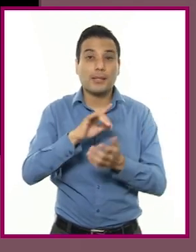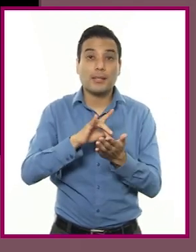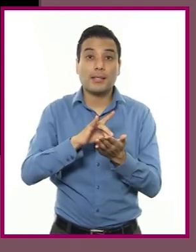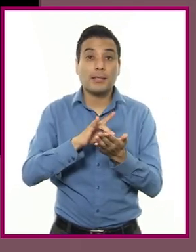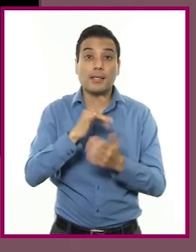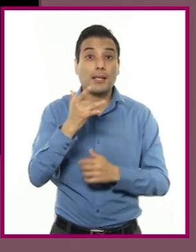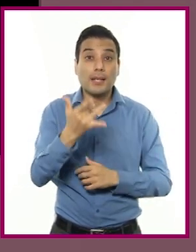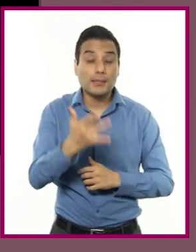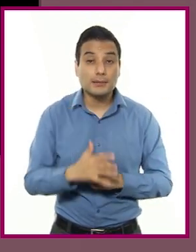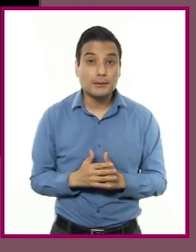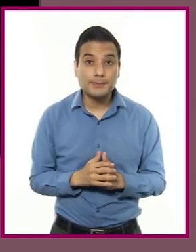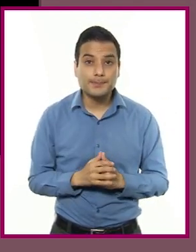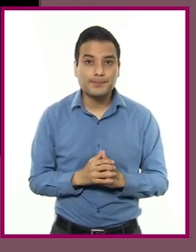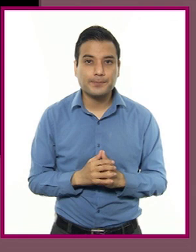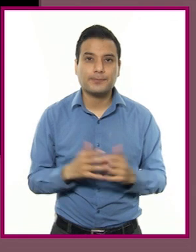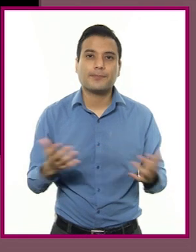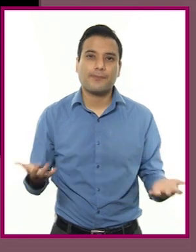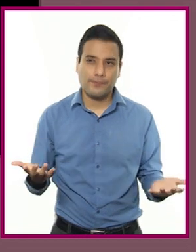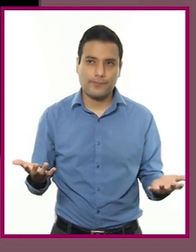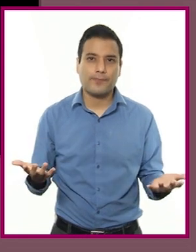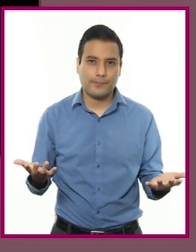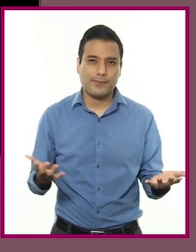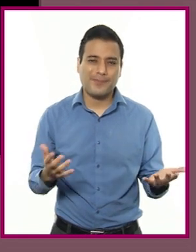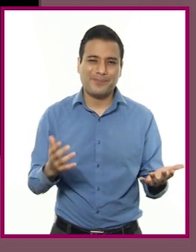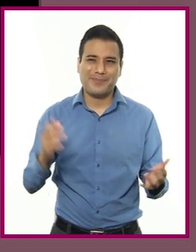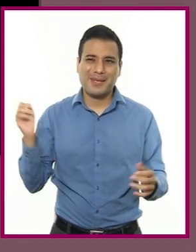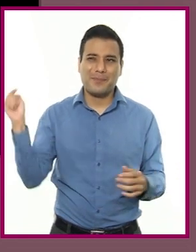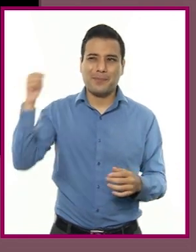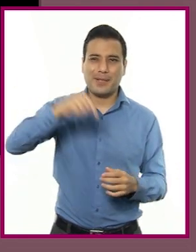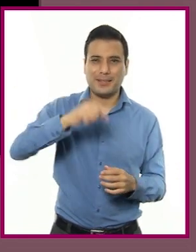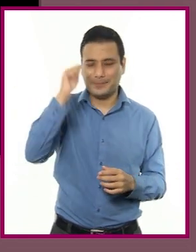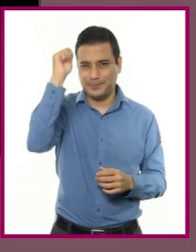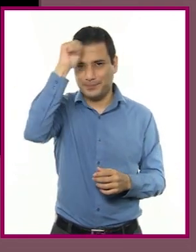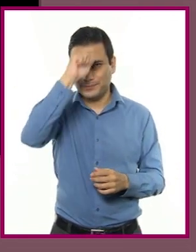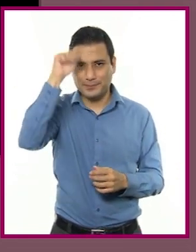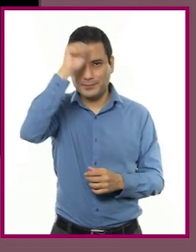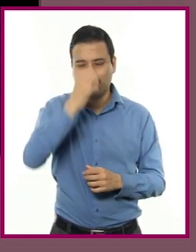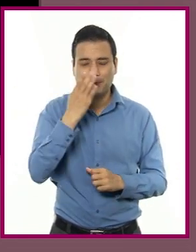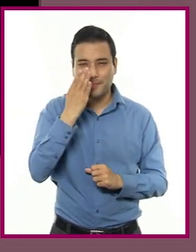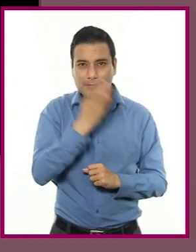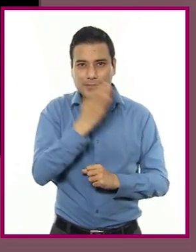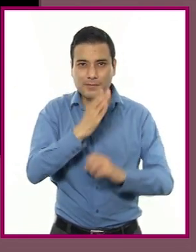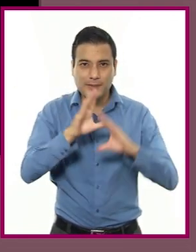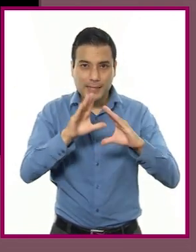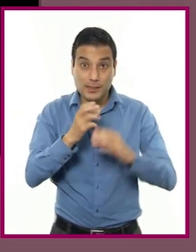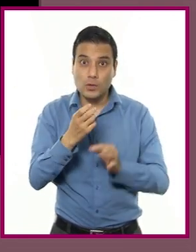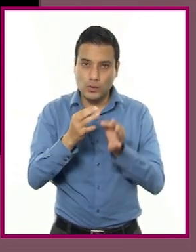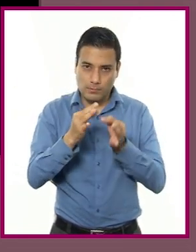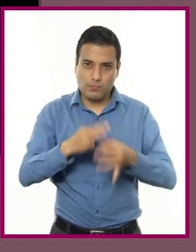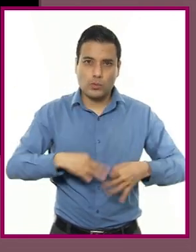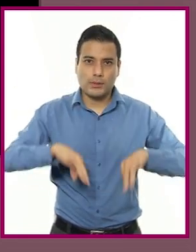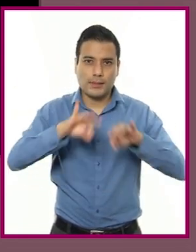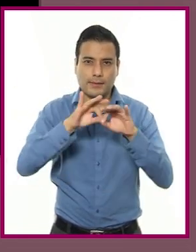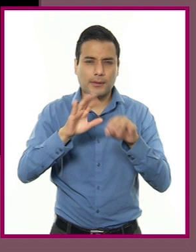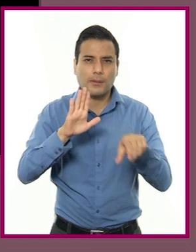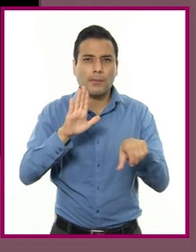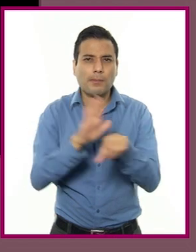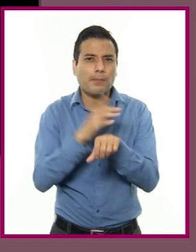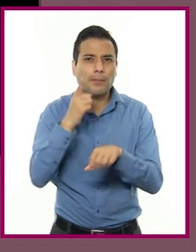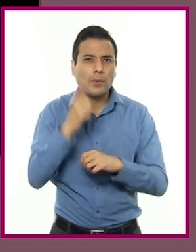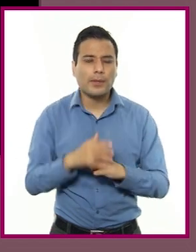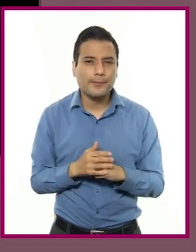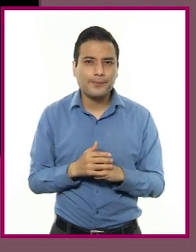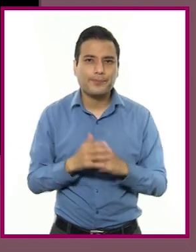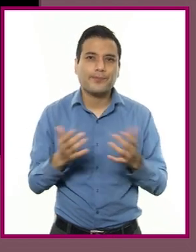partir de los procesos de evangelización. Esto es muy interesante y es muy importante porque sabemos que